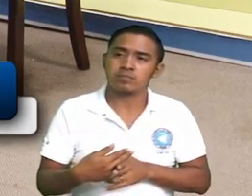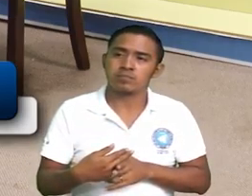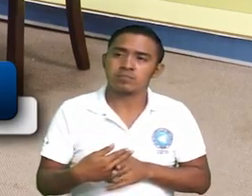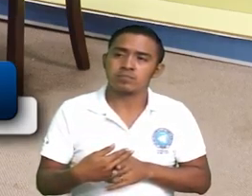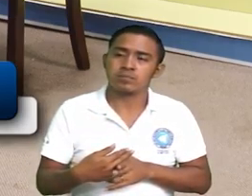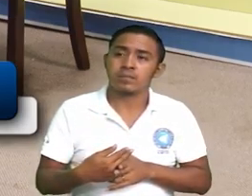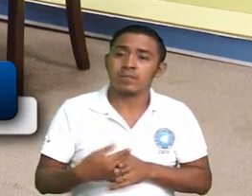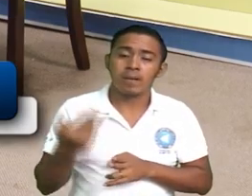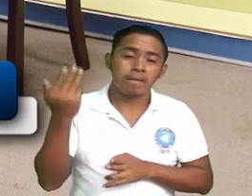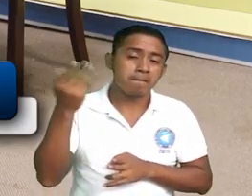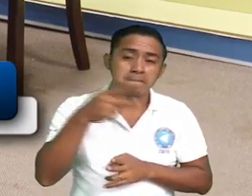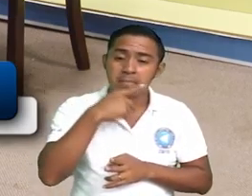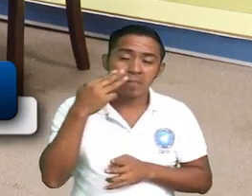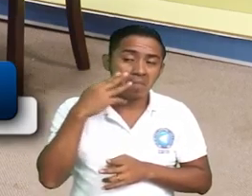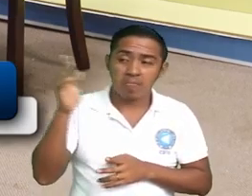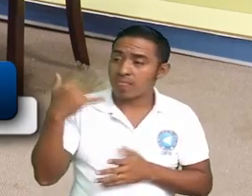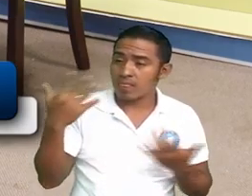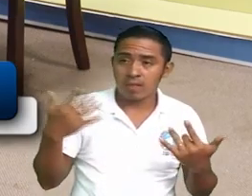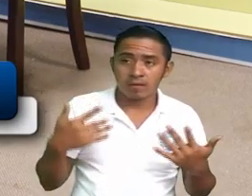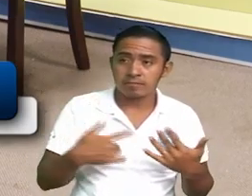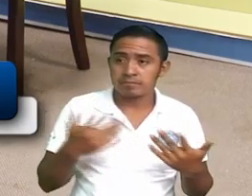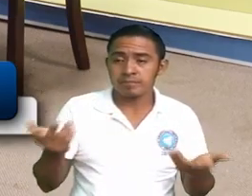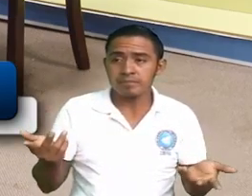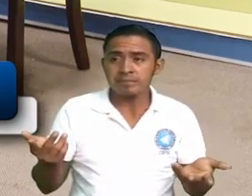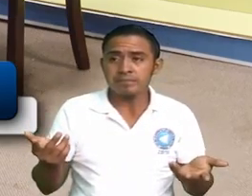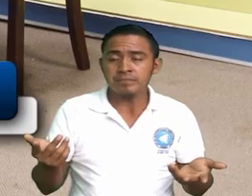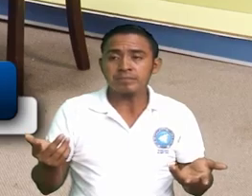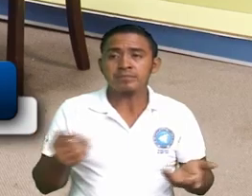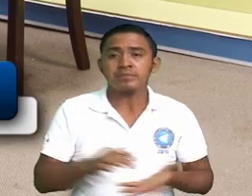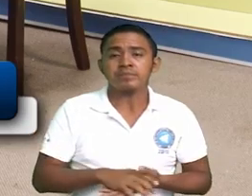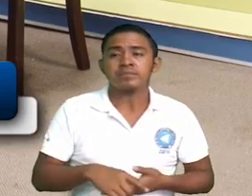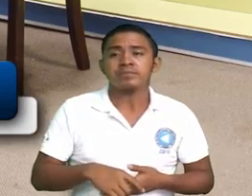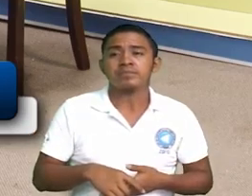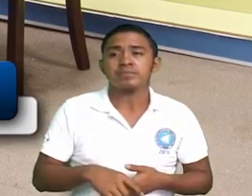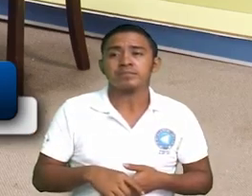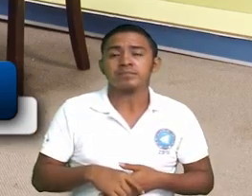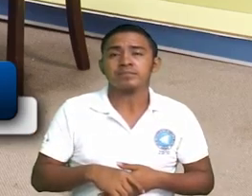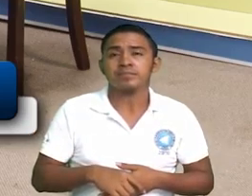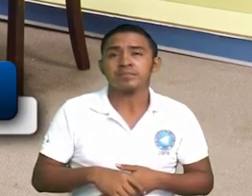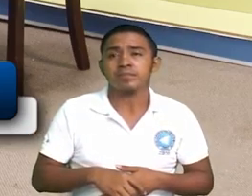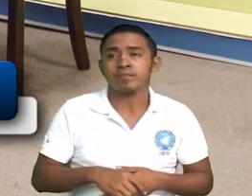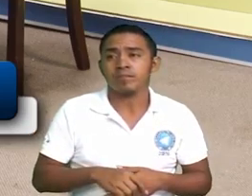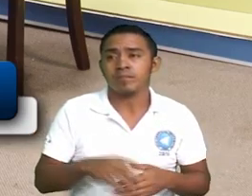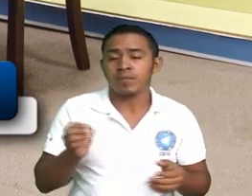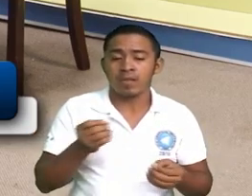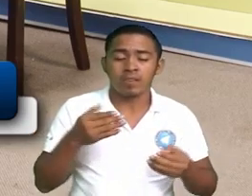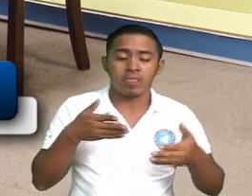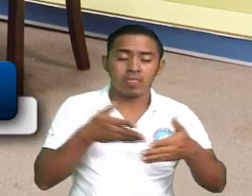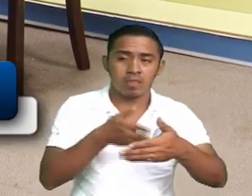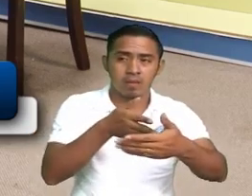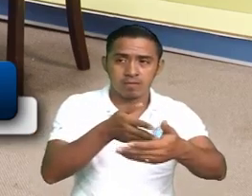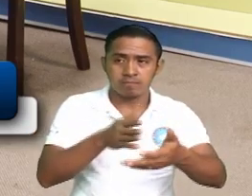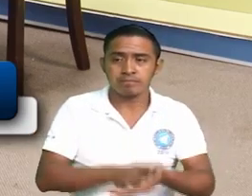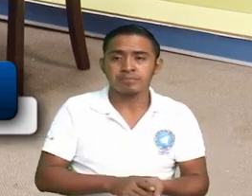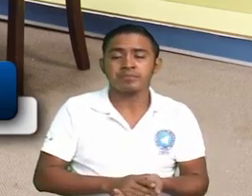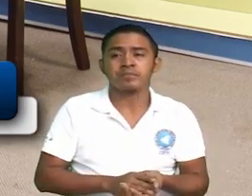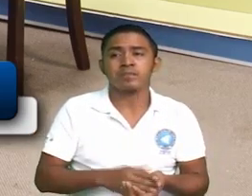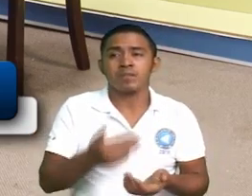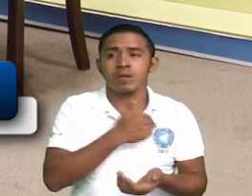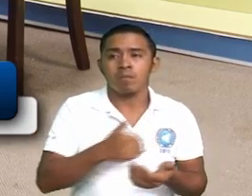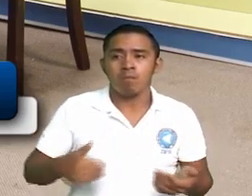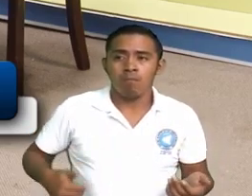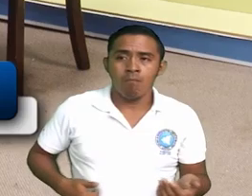o que el padre no acude a la por ausentismo o por esquemas atrasados. Pero nosotros como